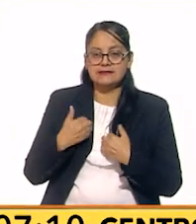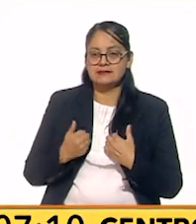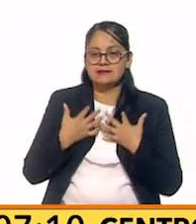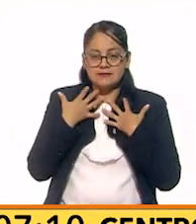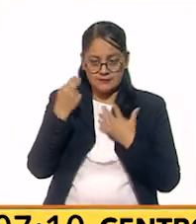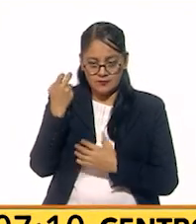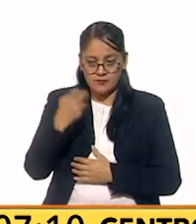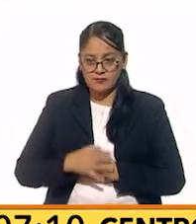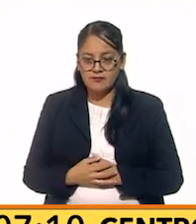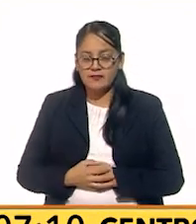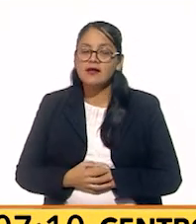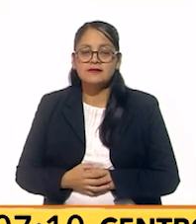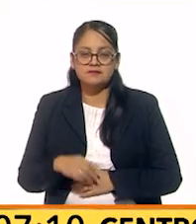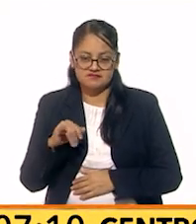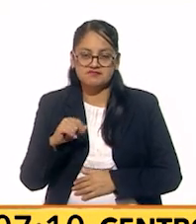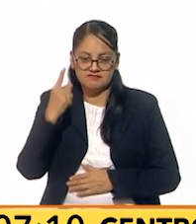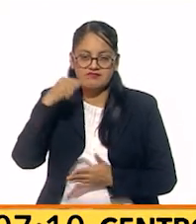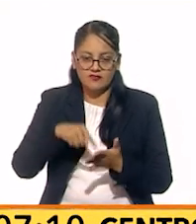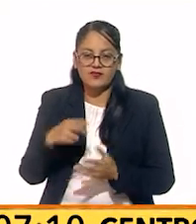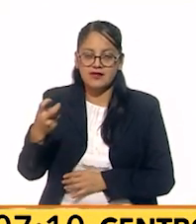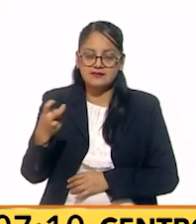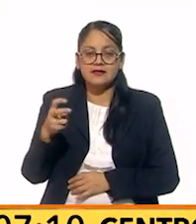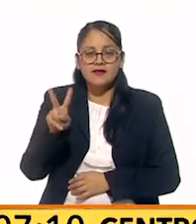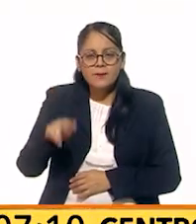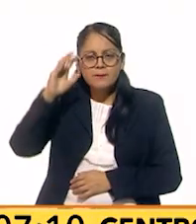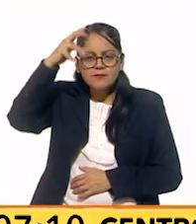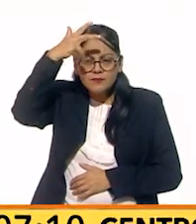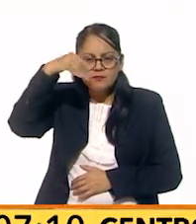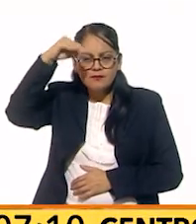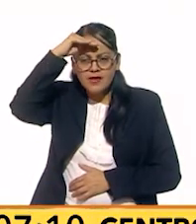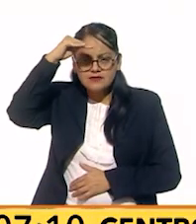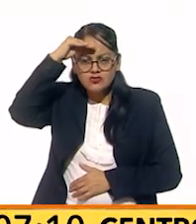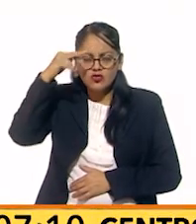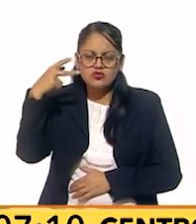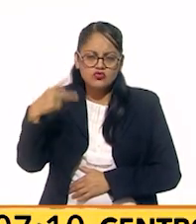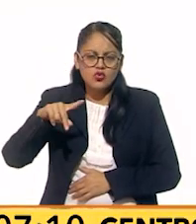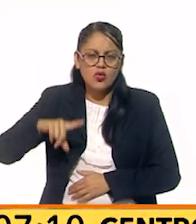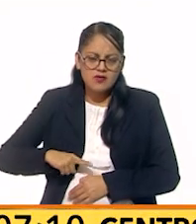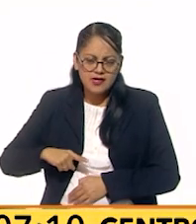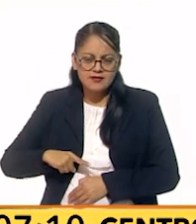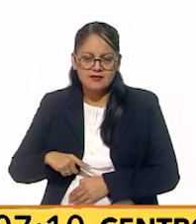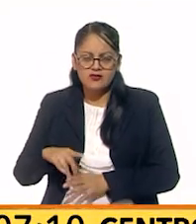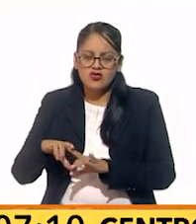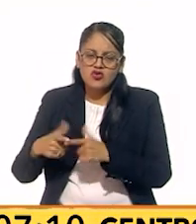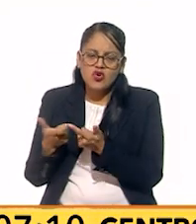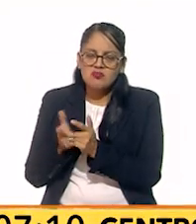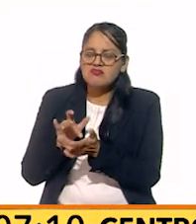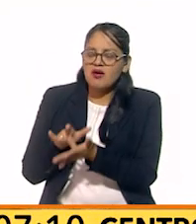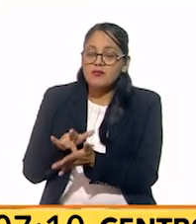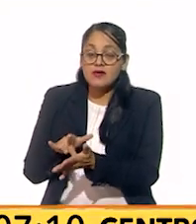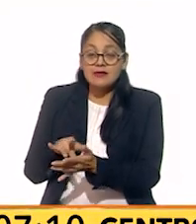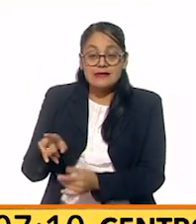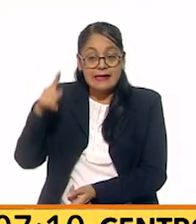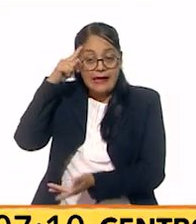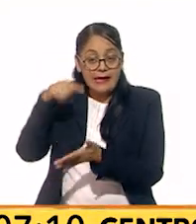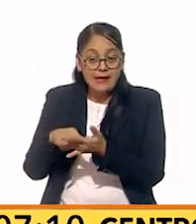Yo creo que sí. Y Trump pensó y su administración, todos esos halcones que creen que con